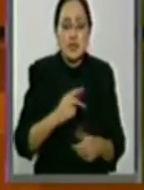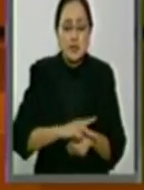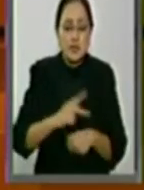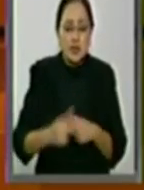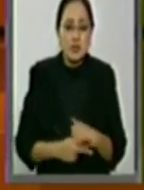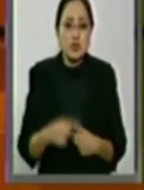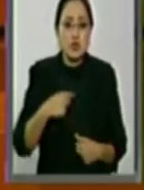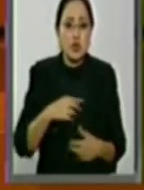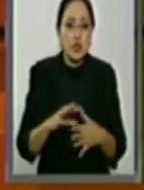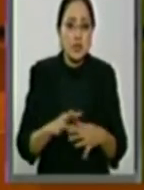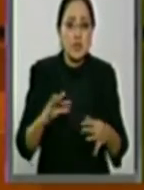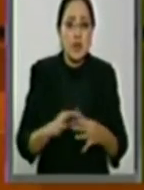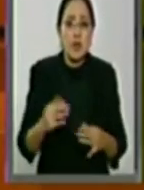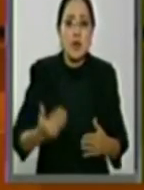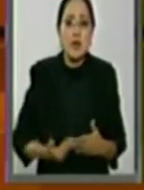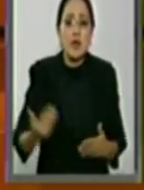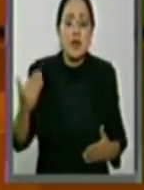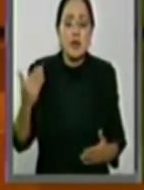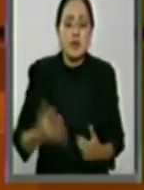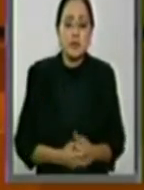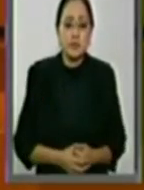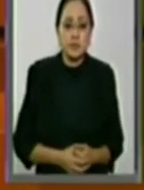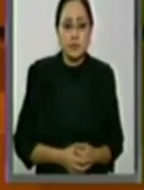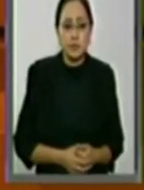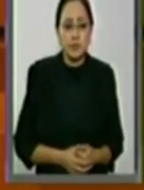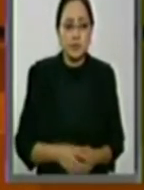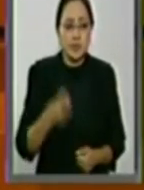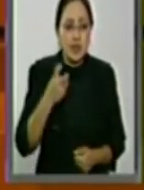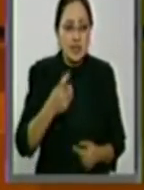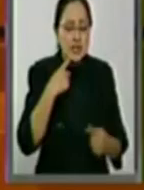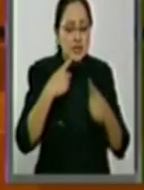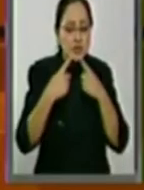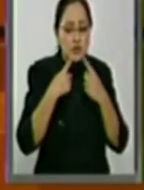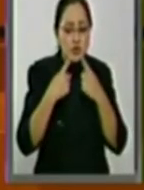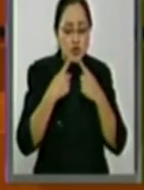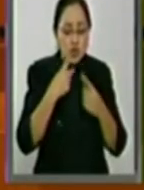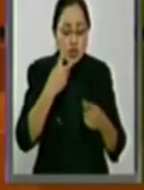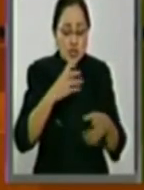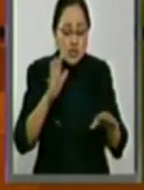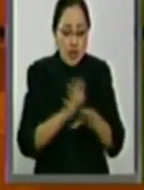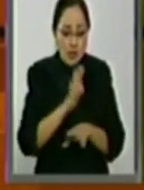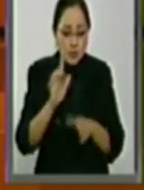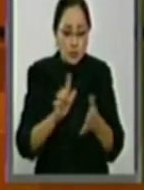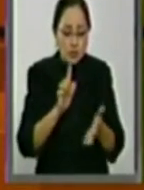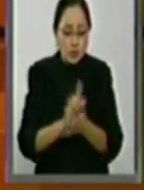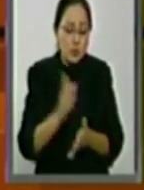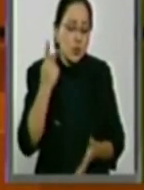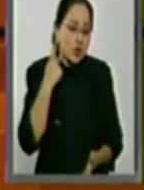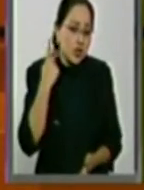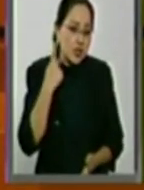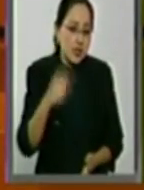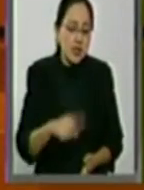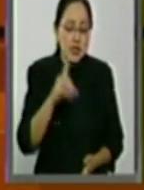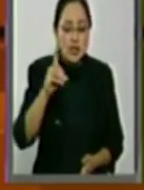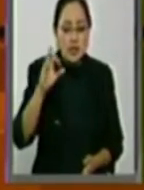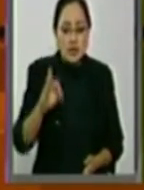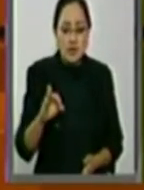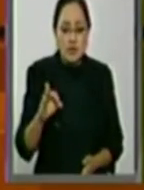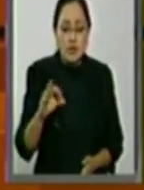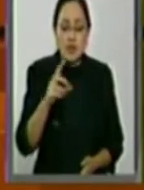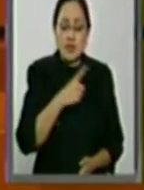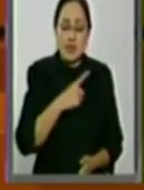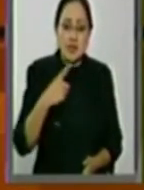Como les decía, esta discusión, la reforma política del Distrito Federal, tiene que